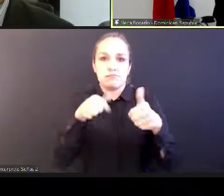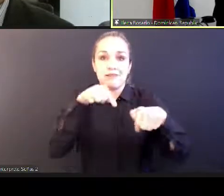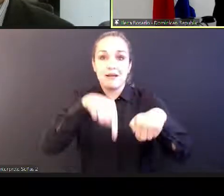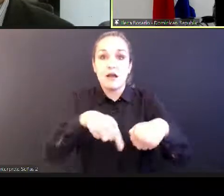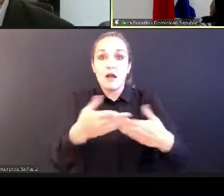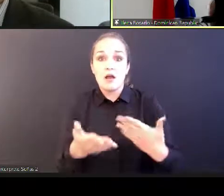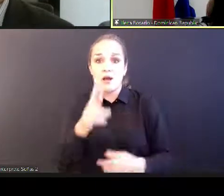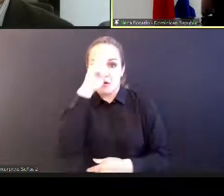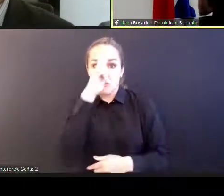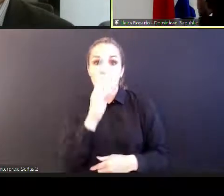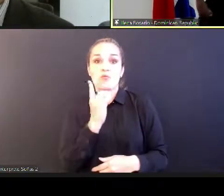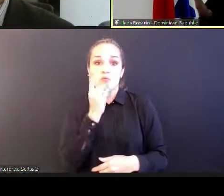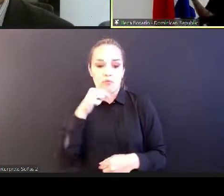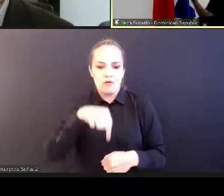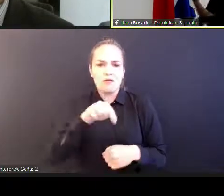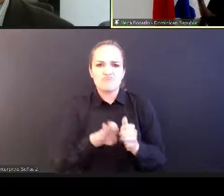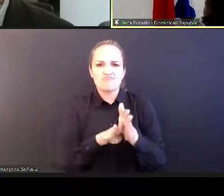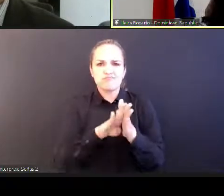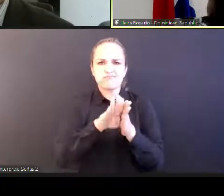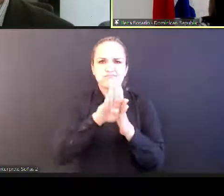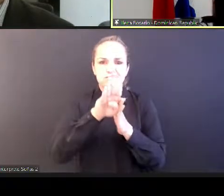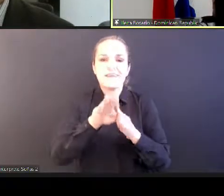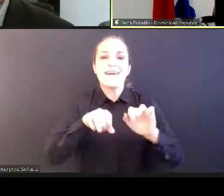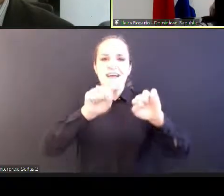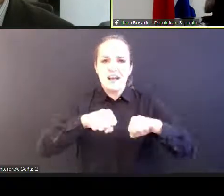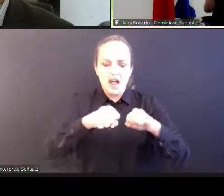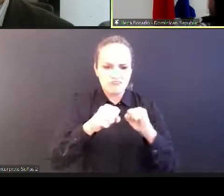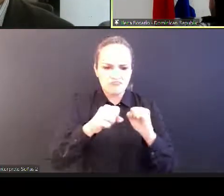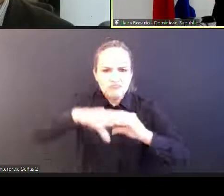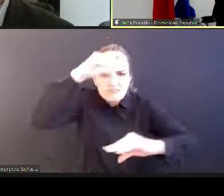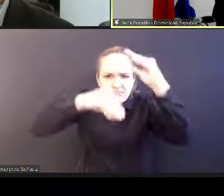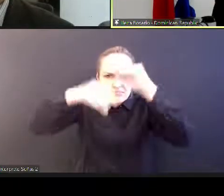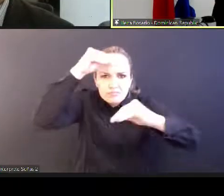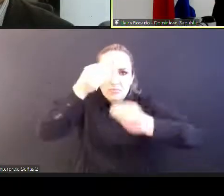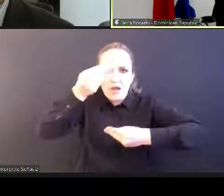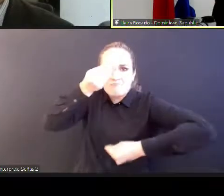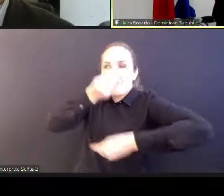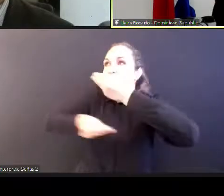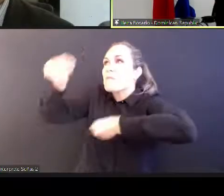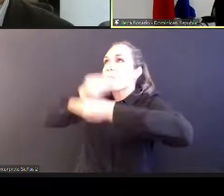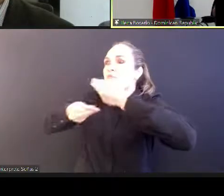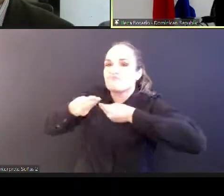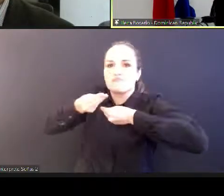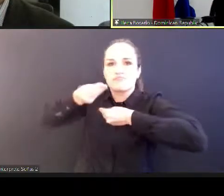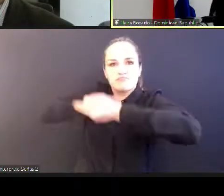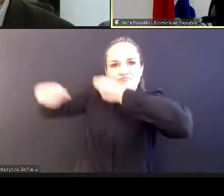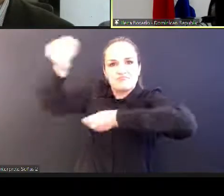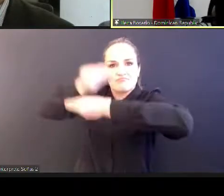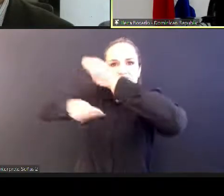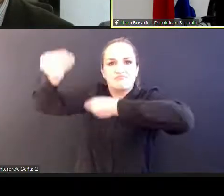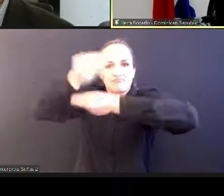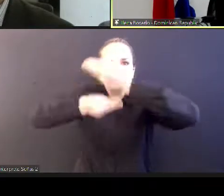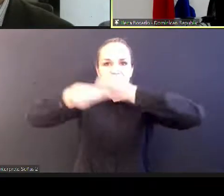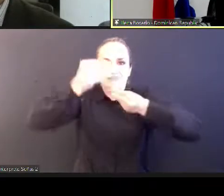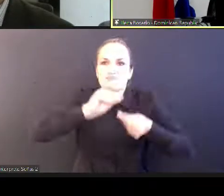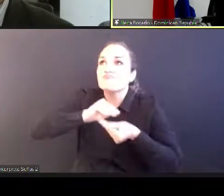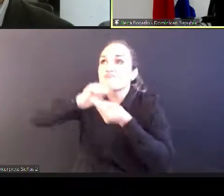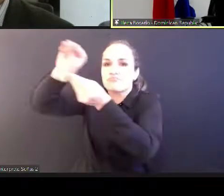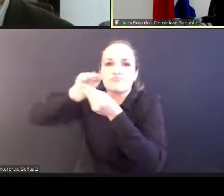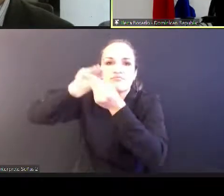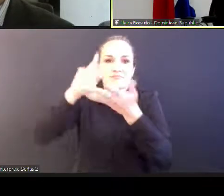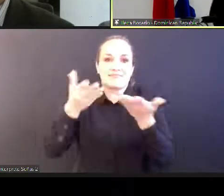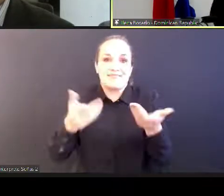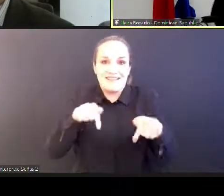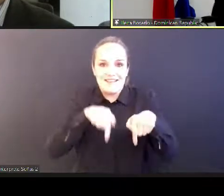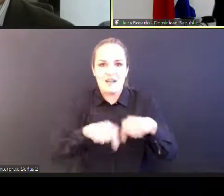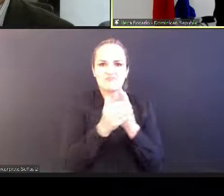local para que puedan exportar y acceder a todos los mercados internacionales, llevando el talento dominicano